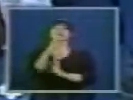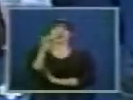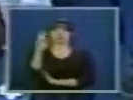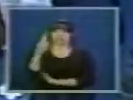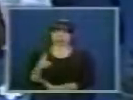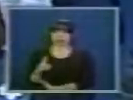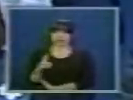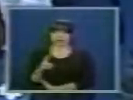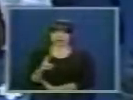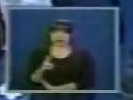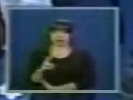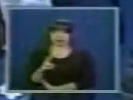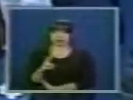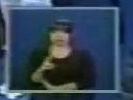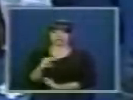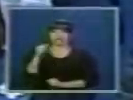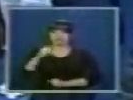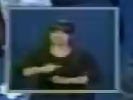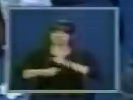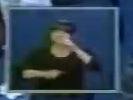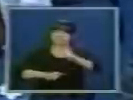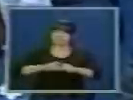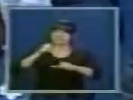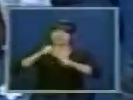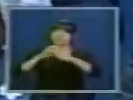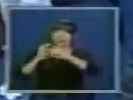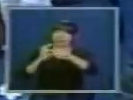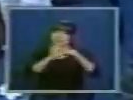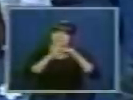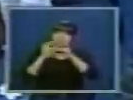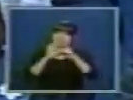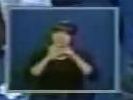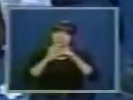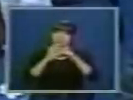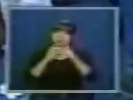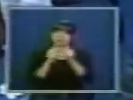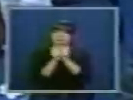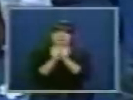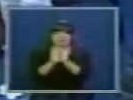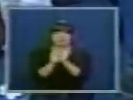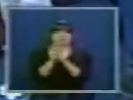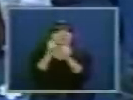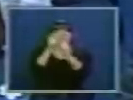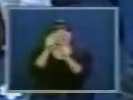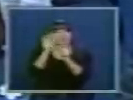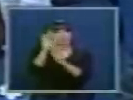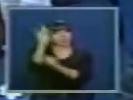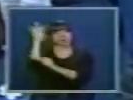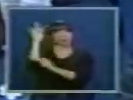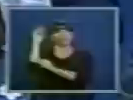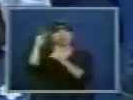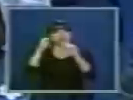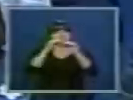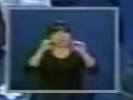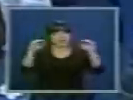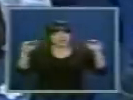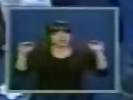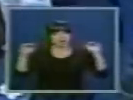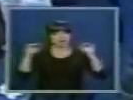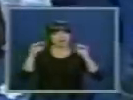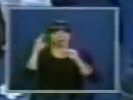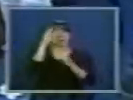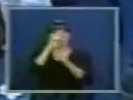Rica. Avancemos juntas y juntos hacia un luminoso horizonte